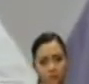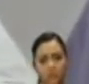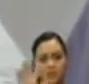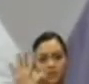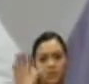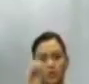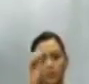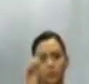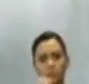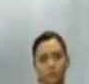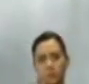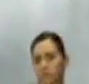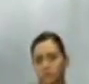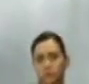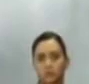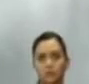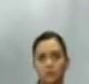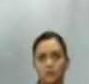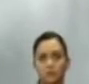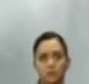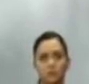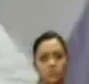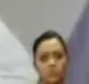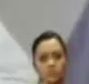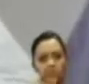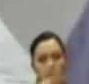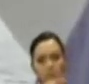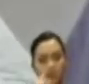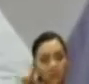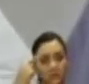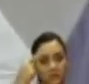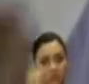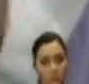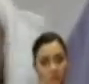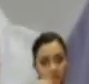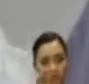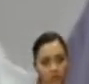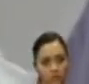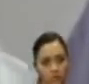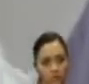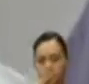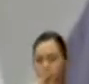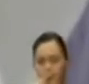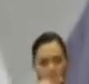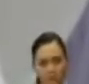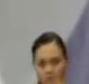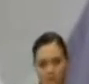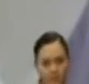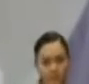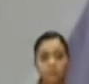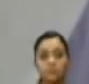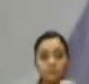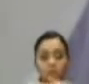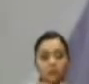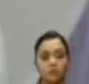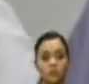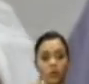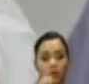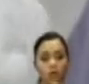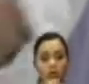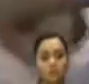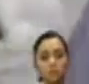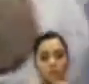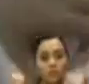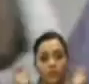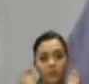5% del presupuesto. Entonces son las mentiras del Estado central, ¿no? Además que ahí no están contabilizando el gasto corriente de las